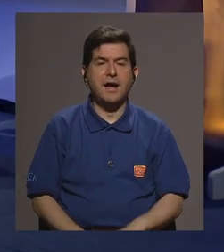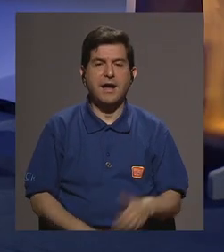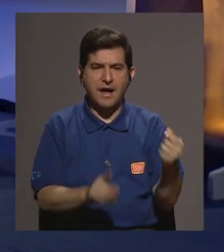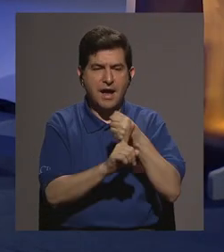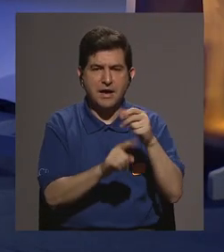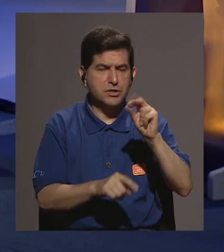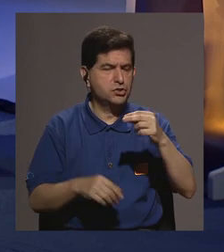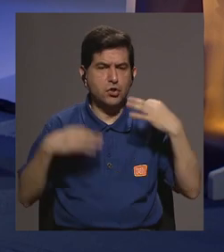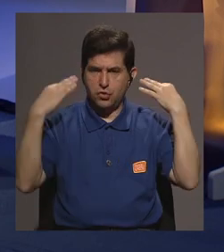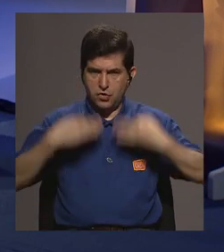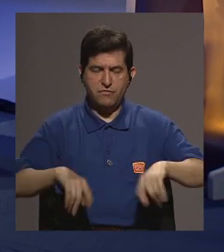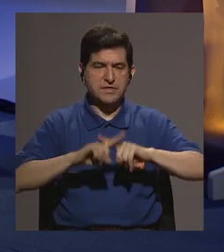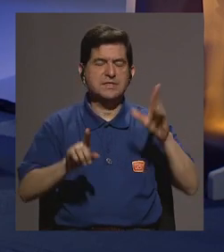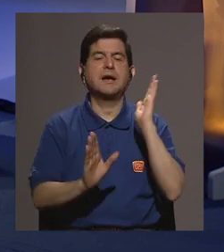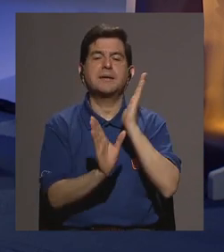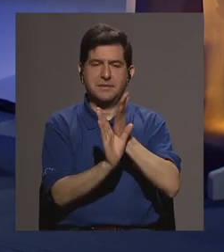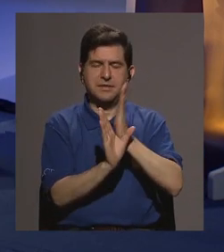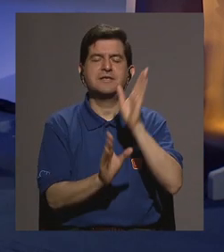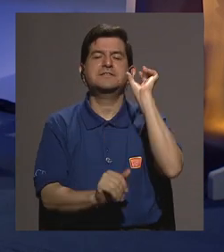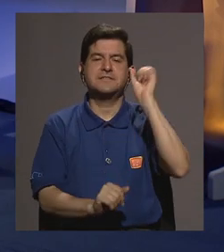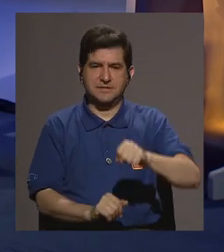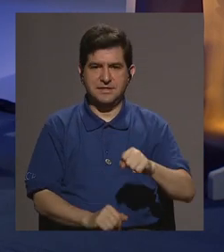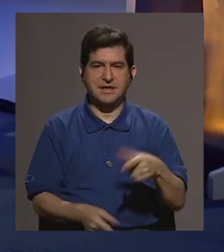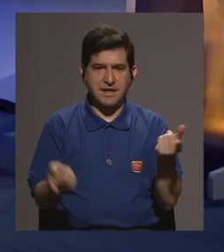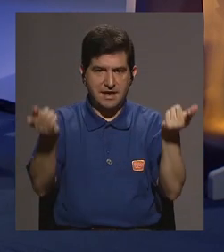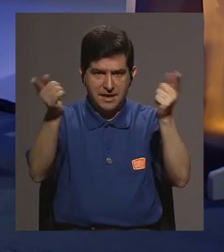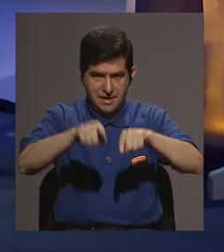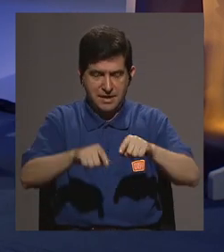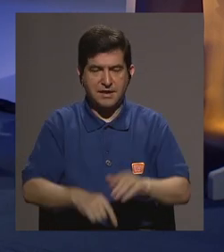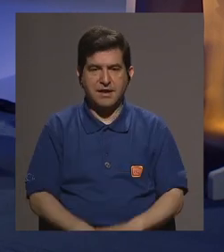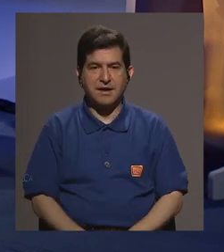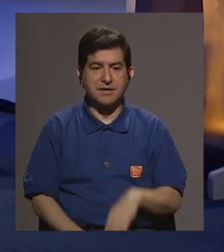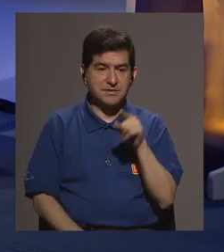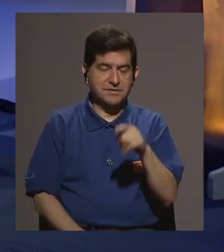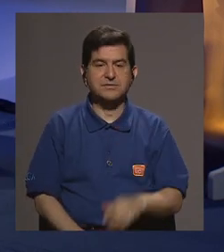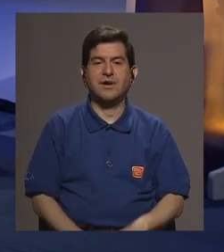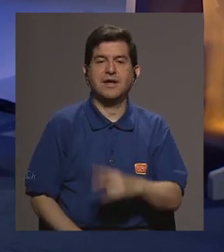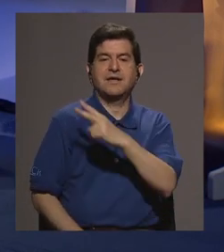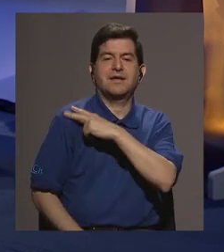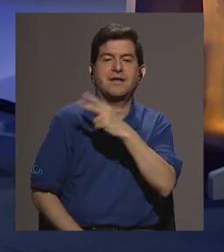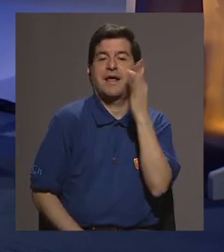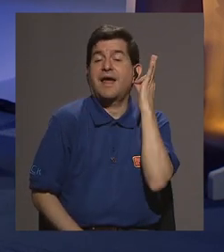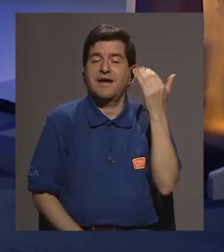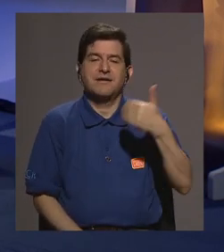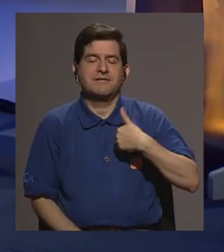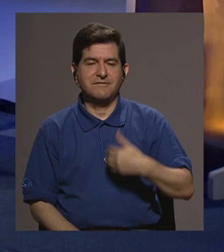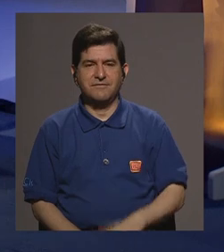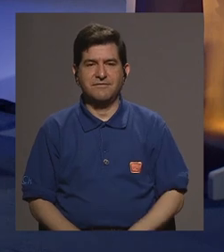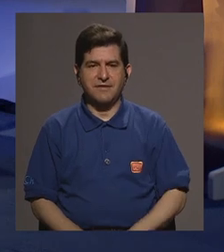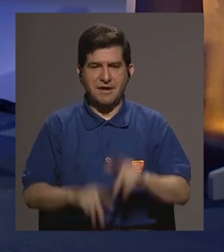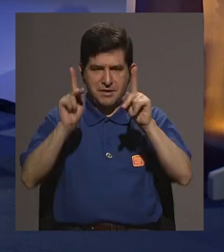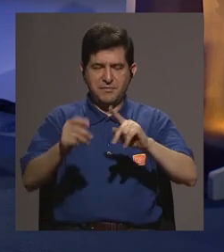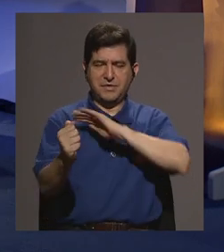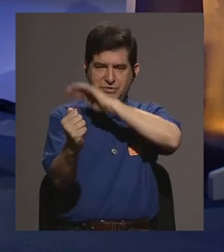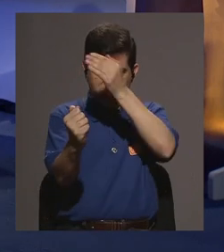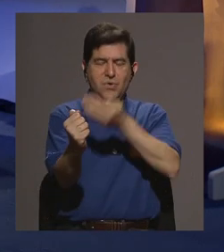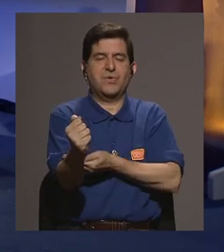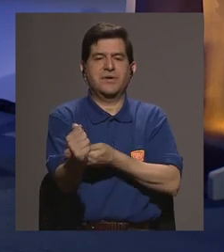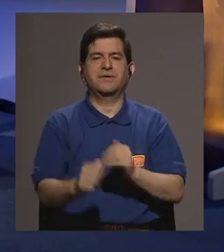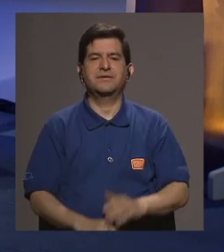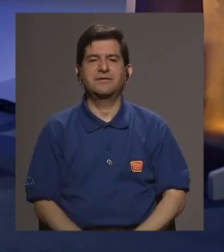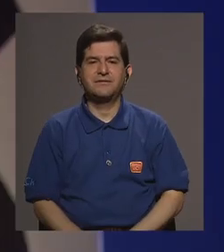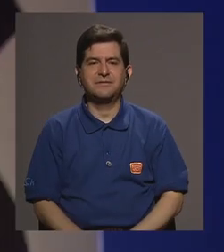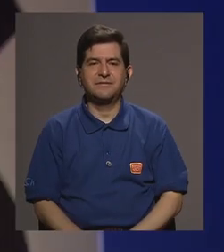sino física pero sin psicológica por parte de llama mulas y su jefa en una figura de